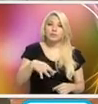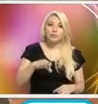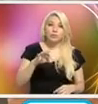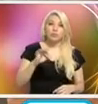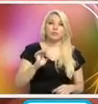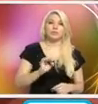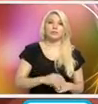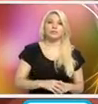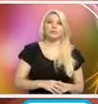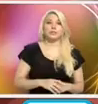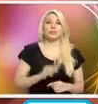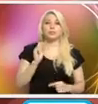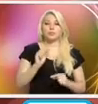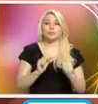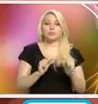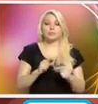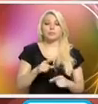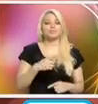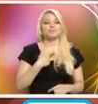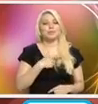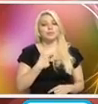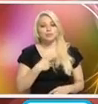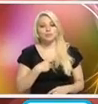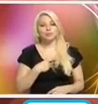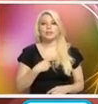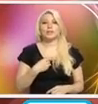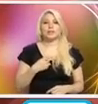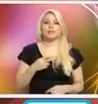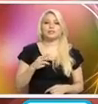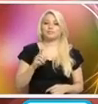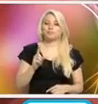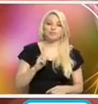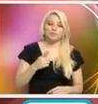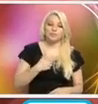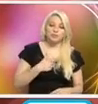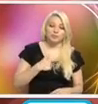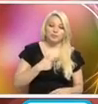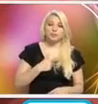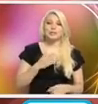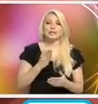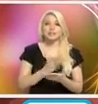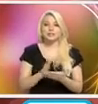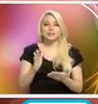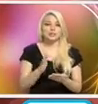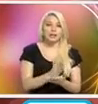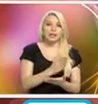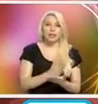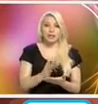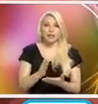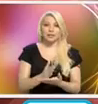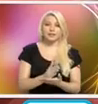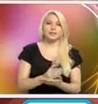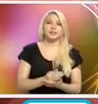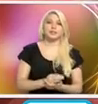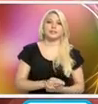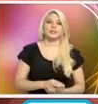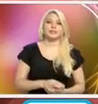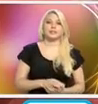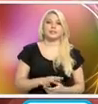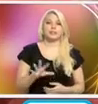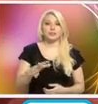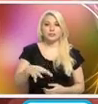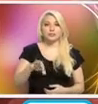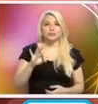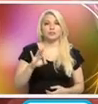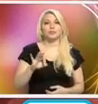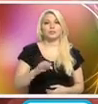y lo vamos encontrando. Y si tú como padre eres maduro, que ese es otro de los problemas importantes en la adolescencia, muchos padres de pronto creen que tienen